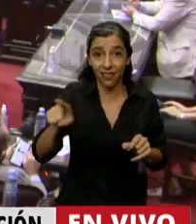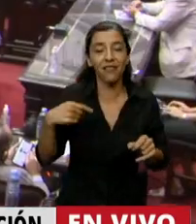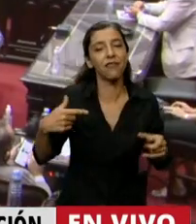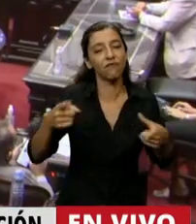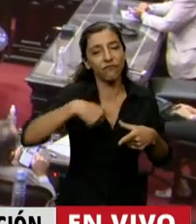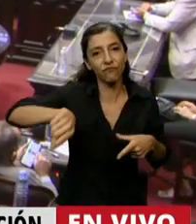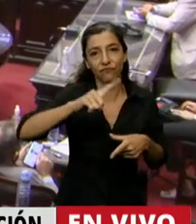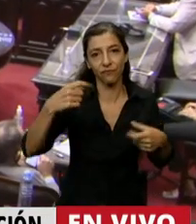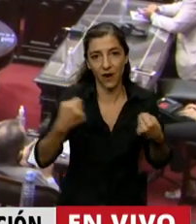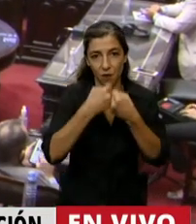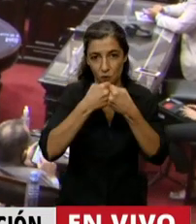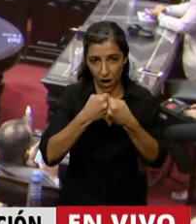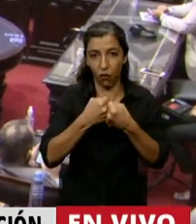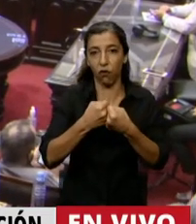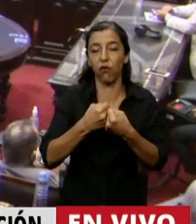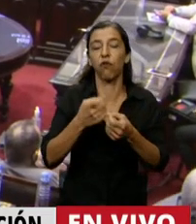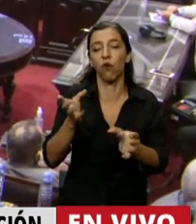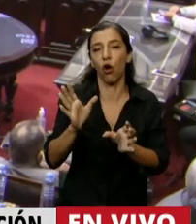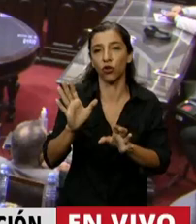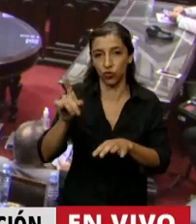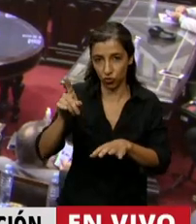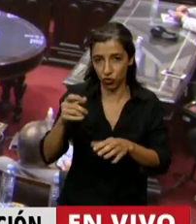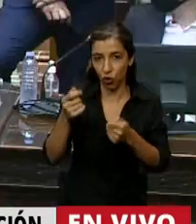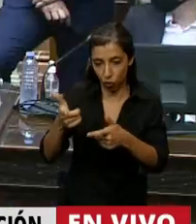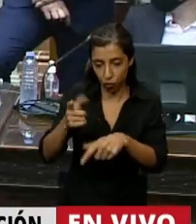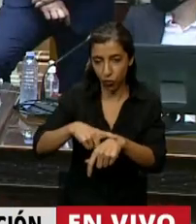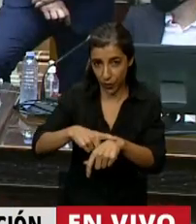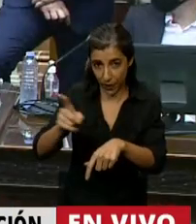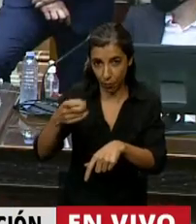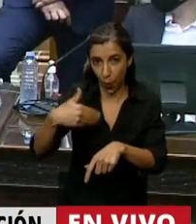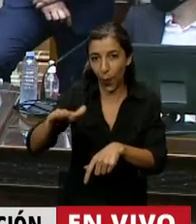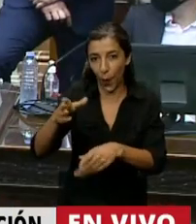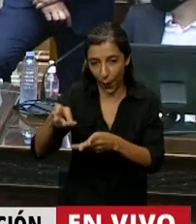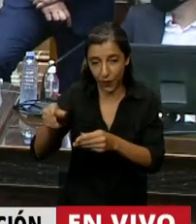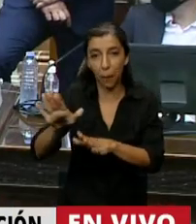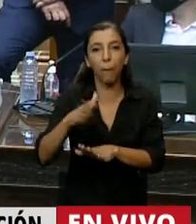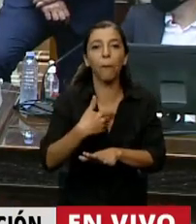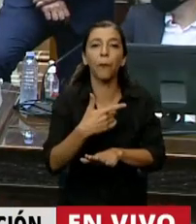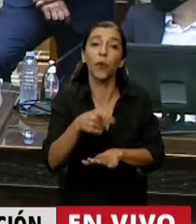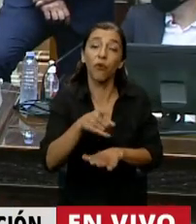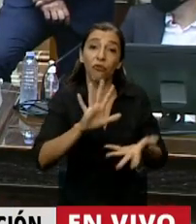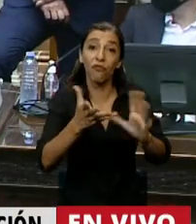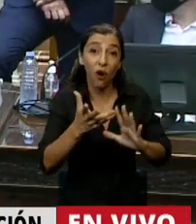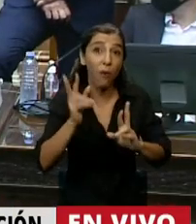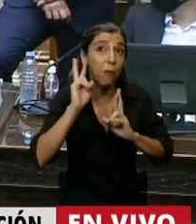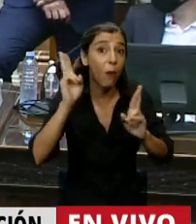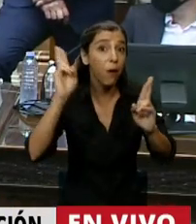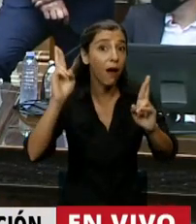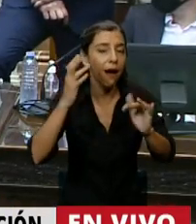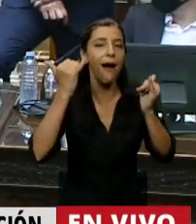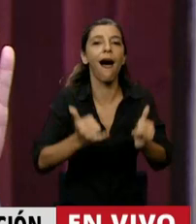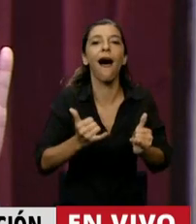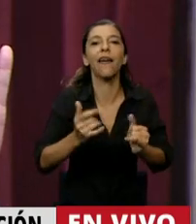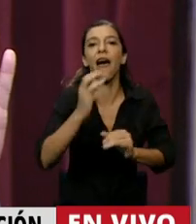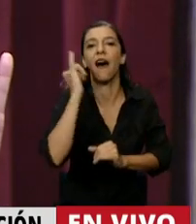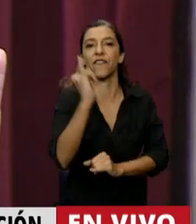con esto no le estoy cortando los minutos, su minuto final se lo voy a respetar. Muy bien. Pero es un mecanismo que avisa que falta un minuto para